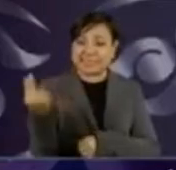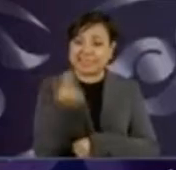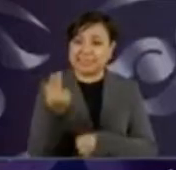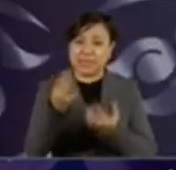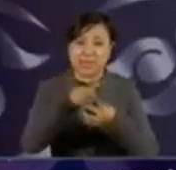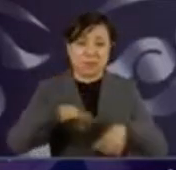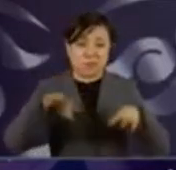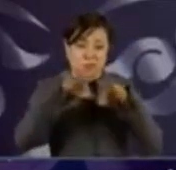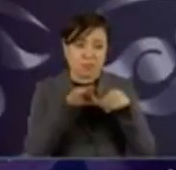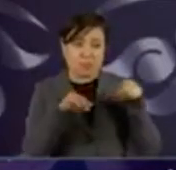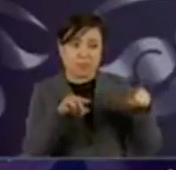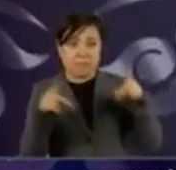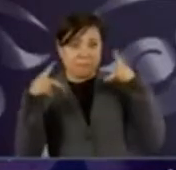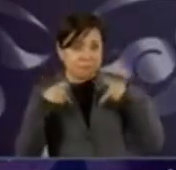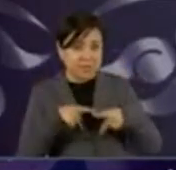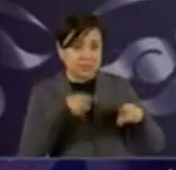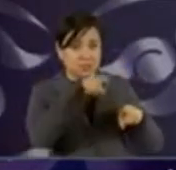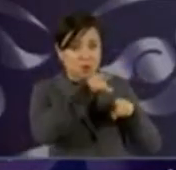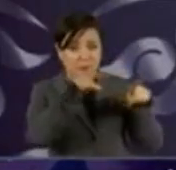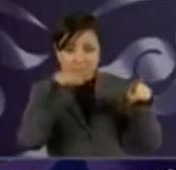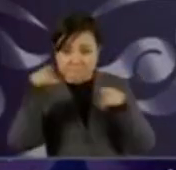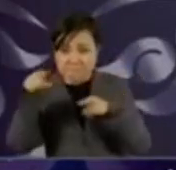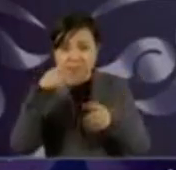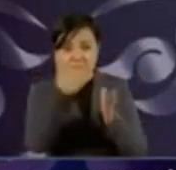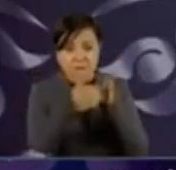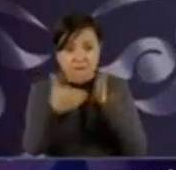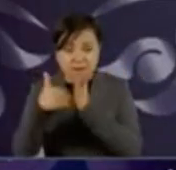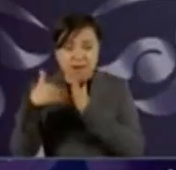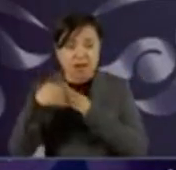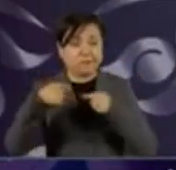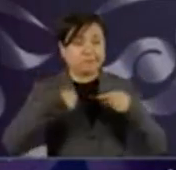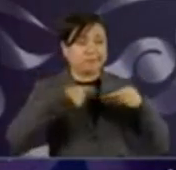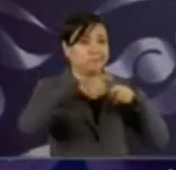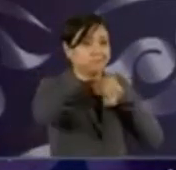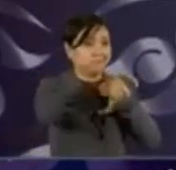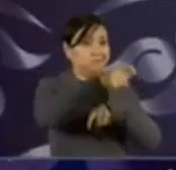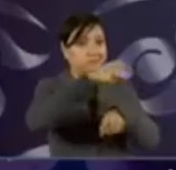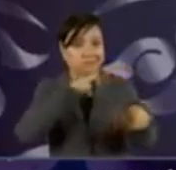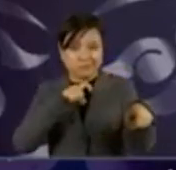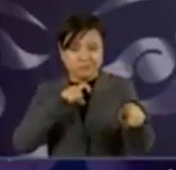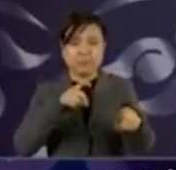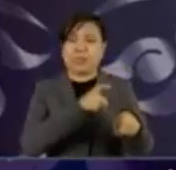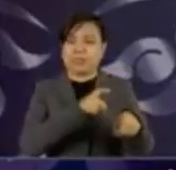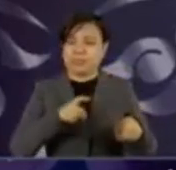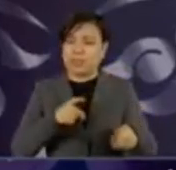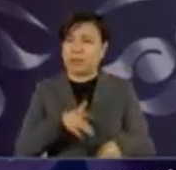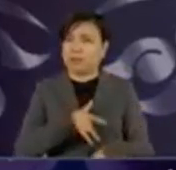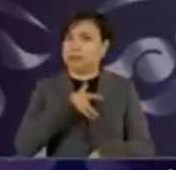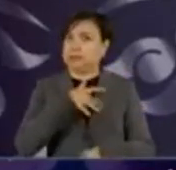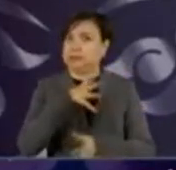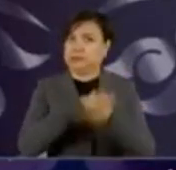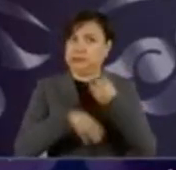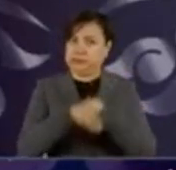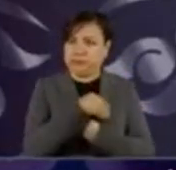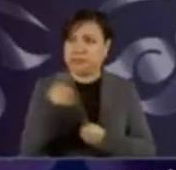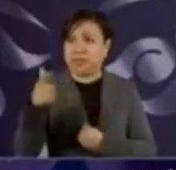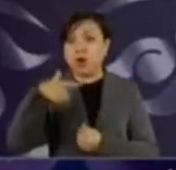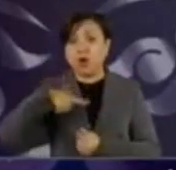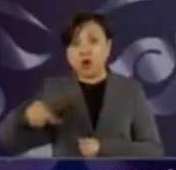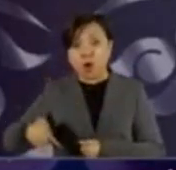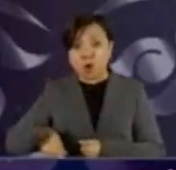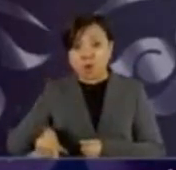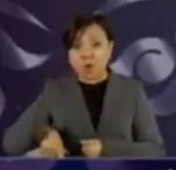y en los zapatos de la gente. El gobierno se ha olvidado de ellos y necesitamos precisamente asumir